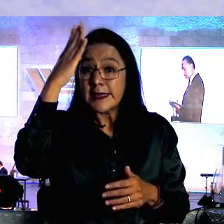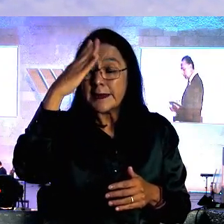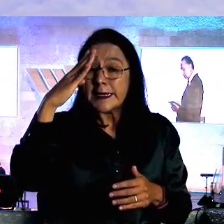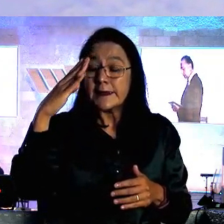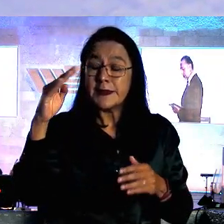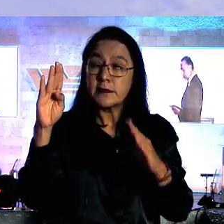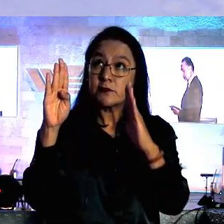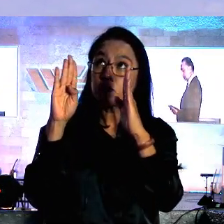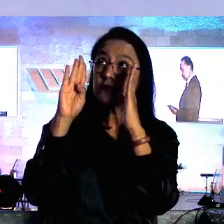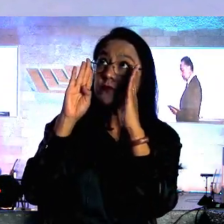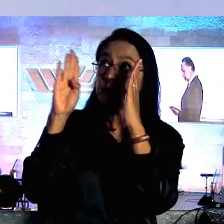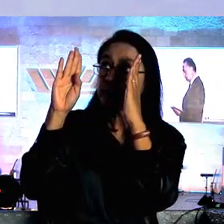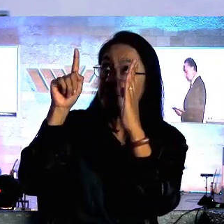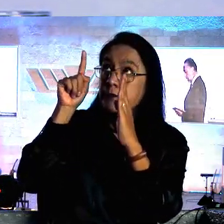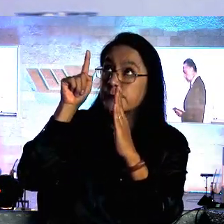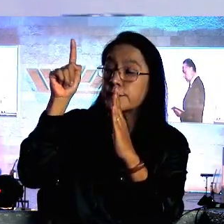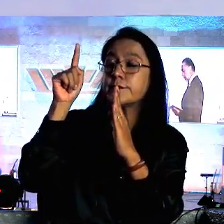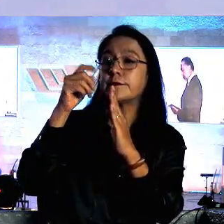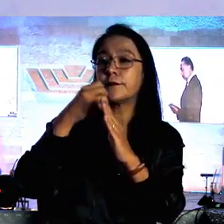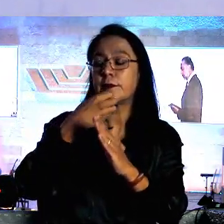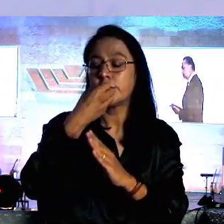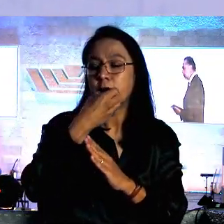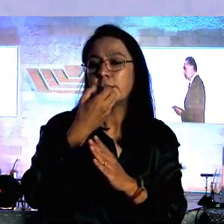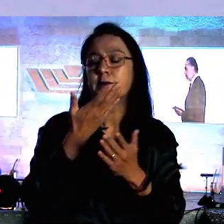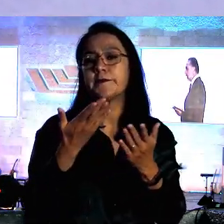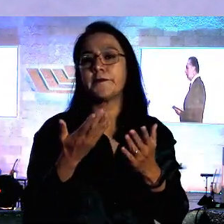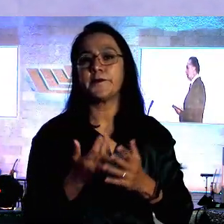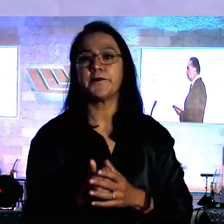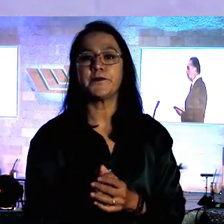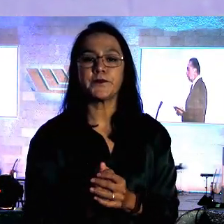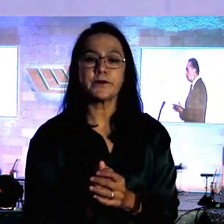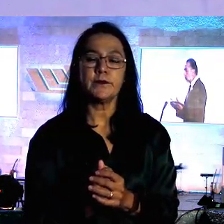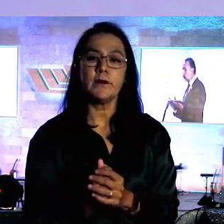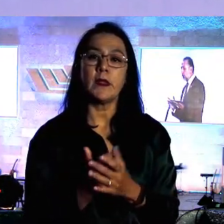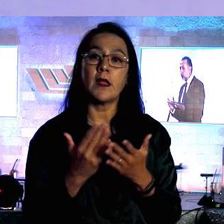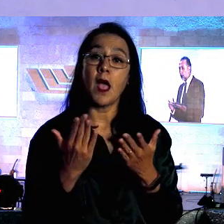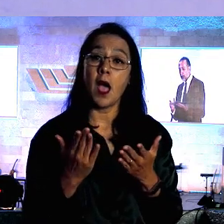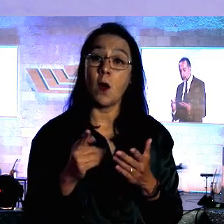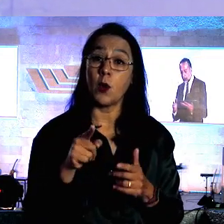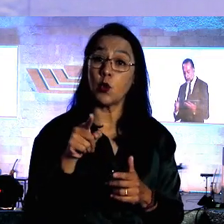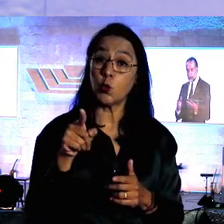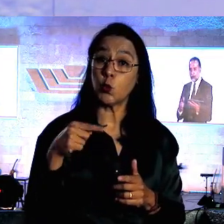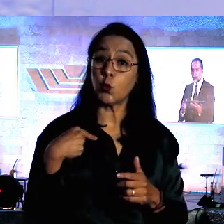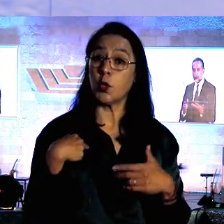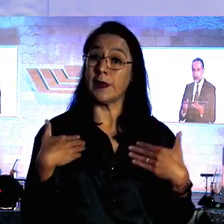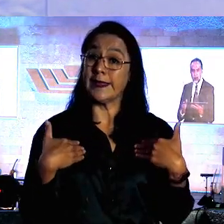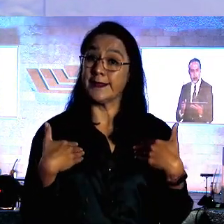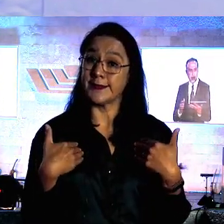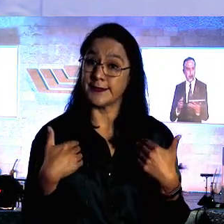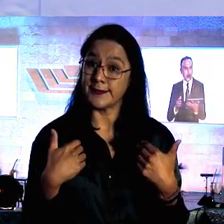concentrarte. Ahora, lo que nosotros tenemos que entender es